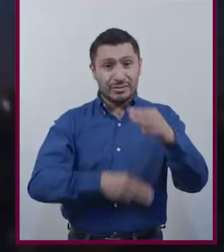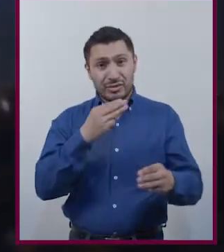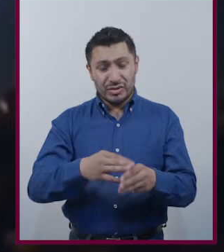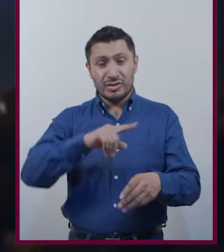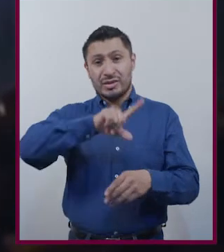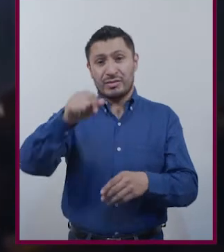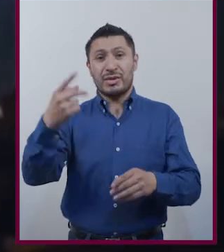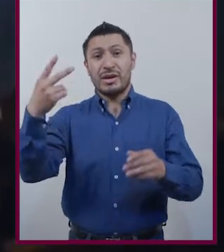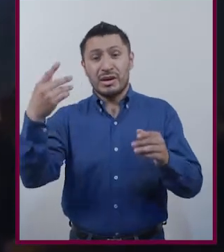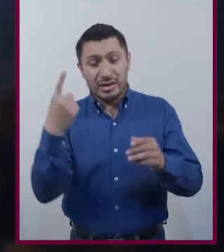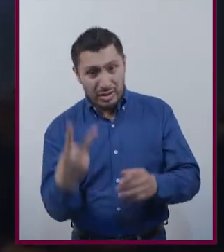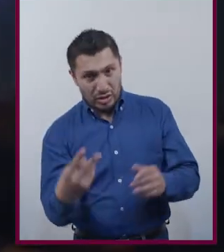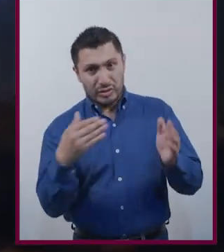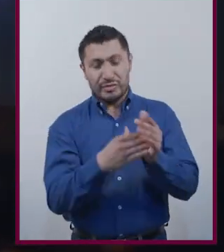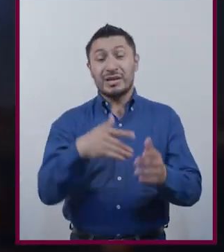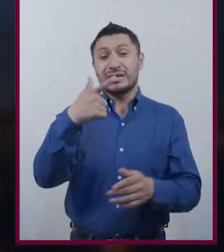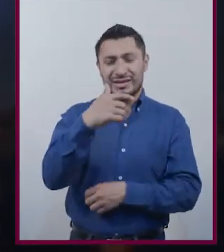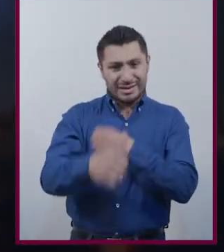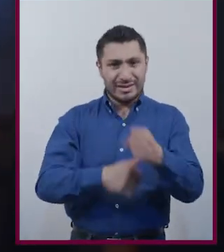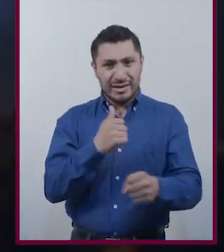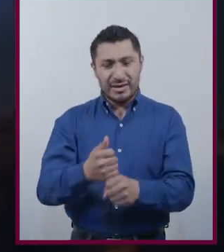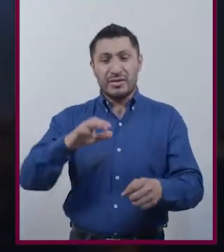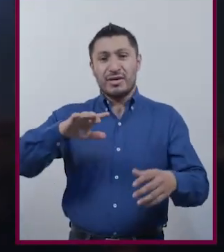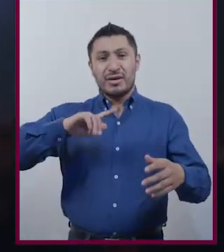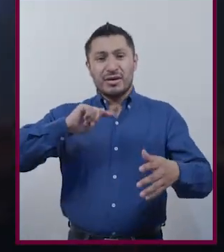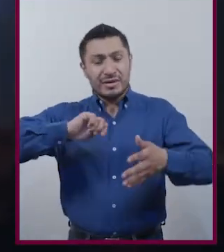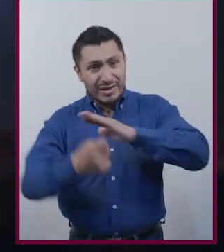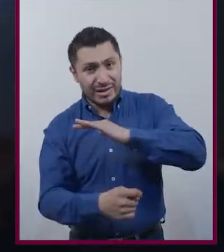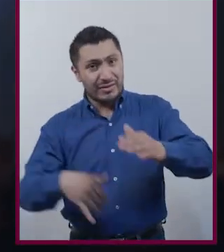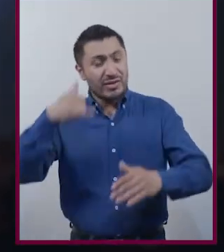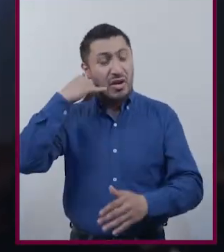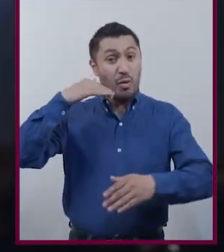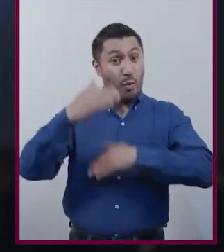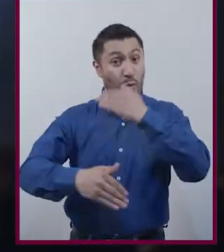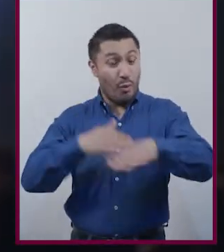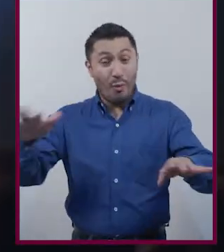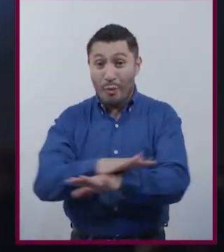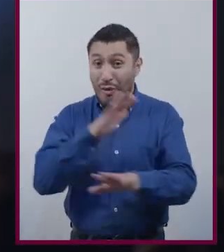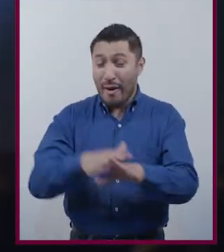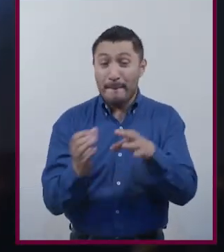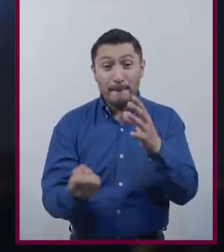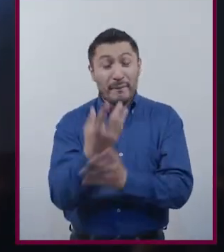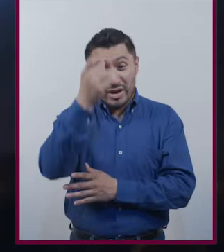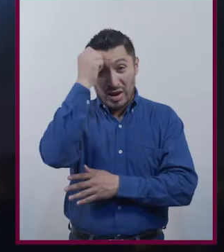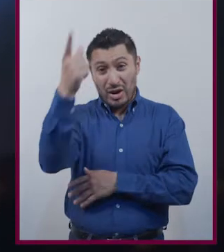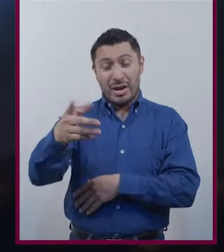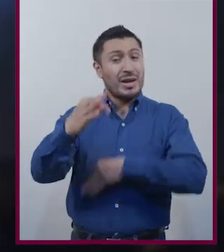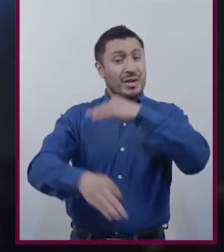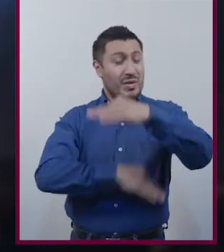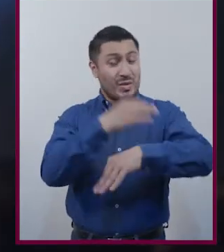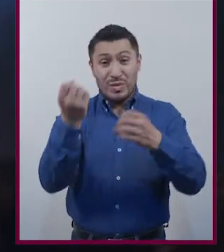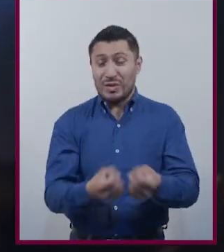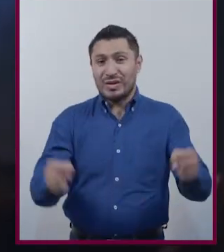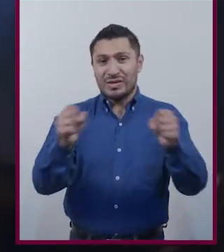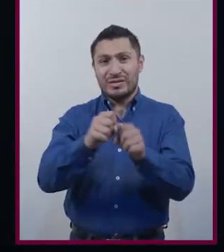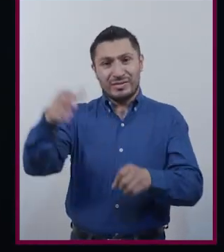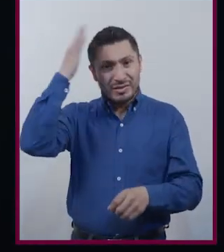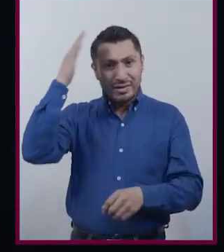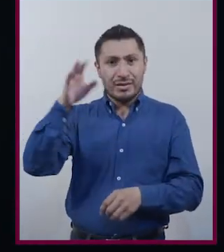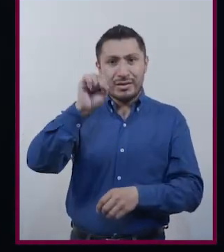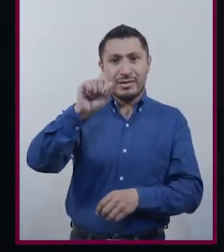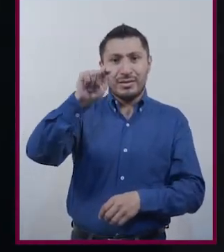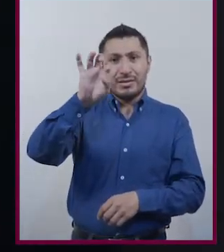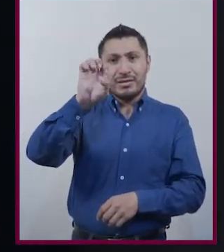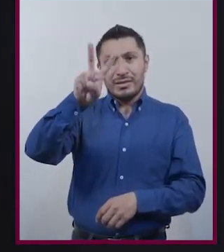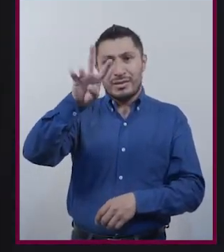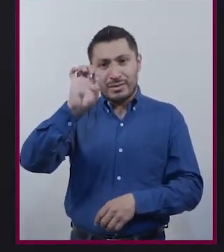llegó otro hombre que hizo evolucionar al teléfono hacia otros horizontes y también a toda una sociedad. El señor Steve